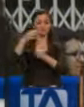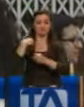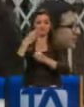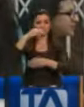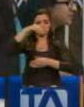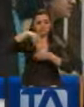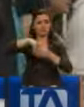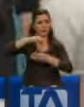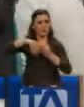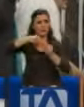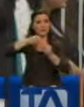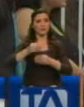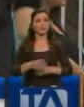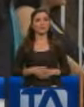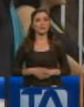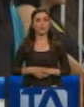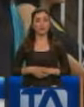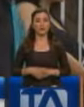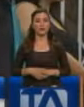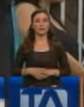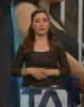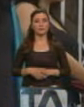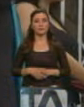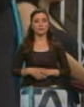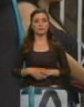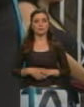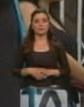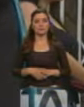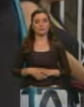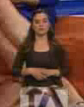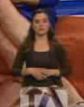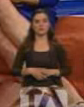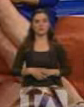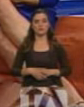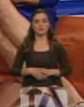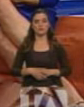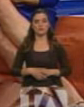de inversión. En Quito, Jorge Loaiza, 24 horas.